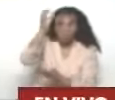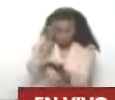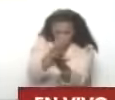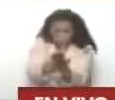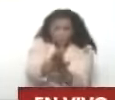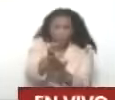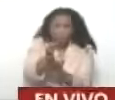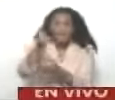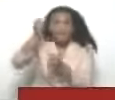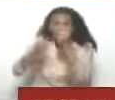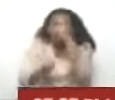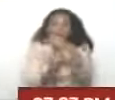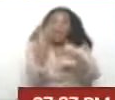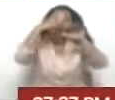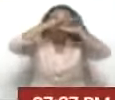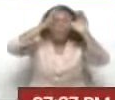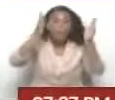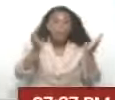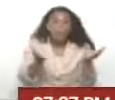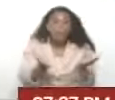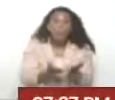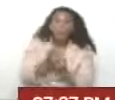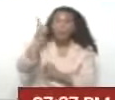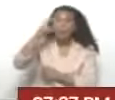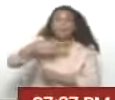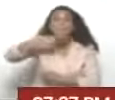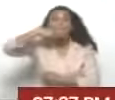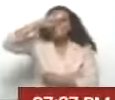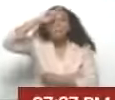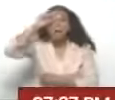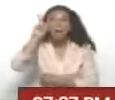El Creador, el Padre.